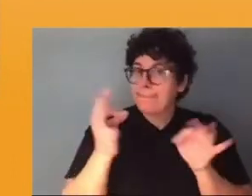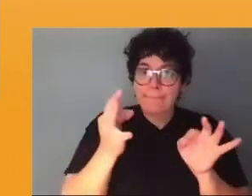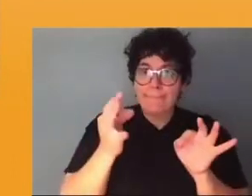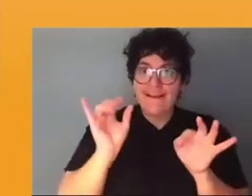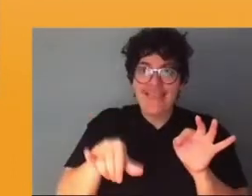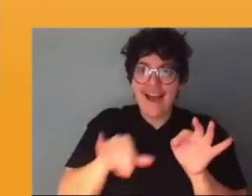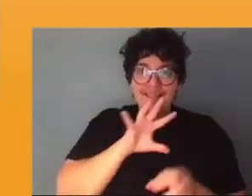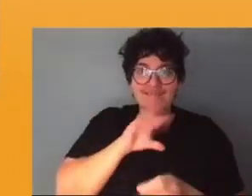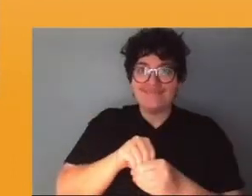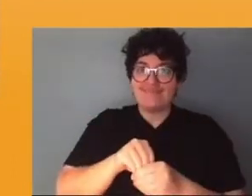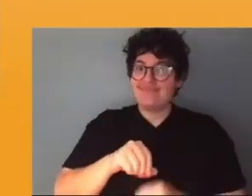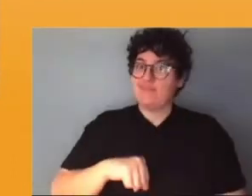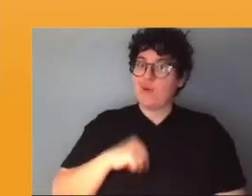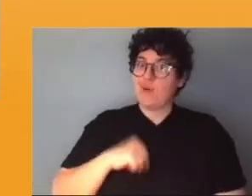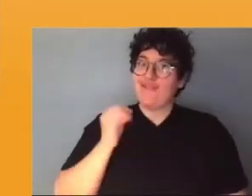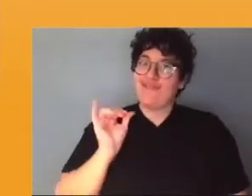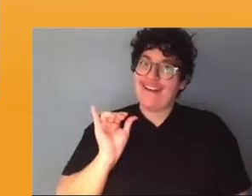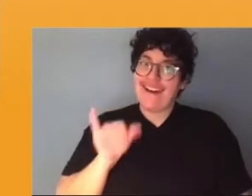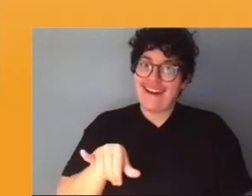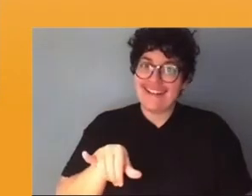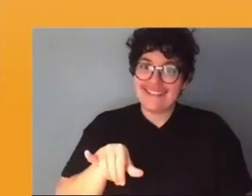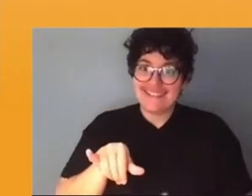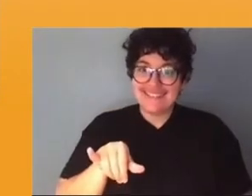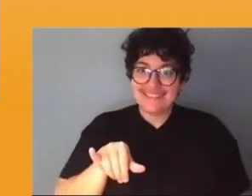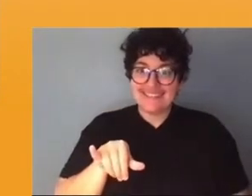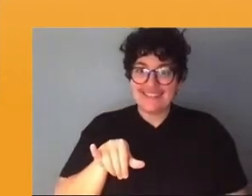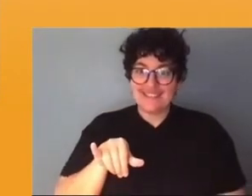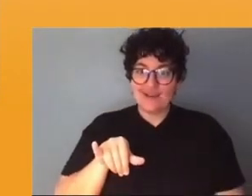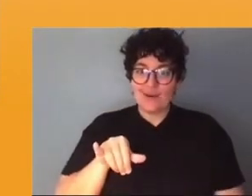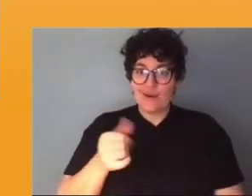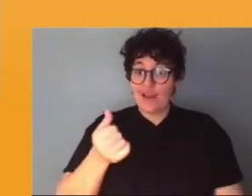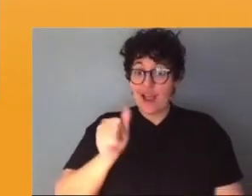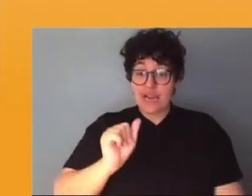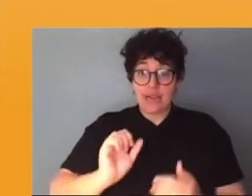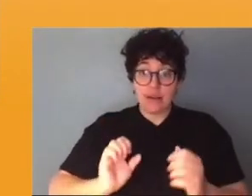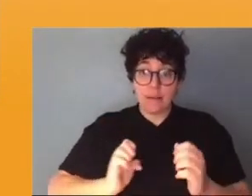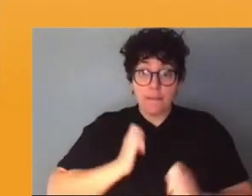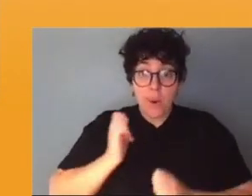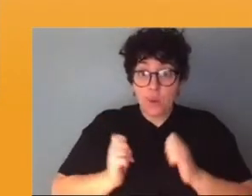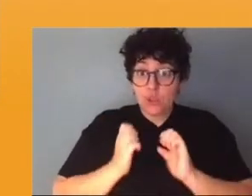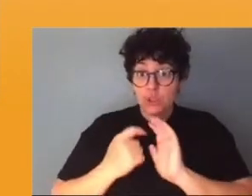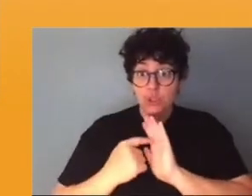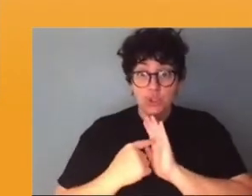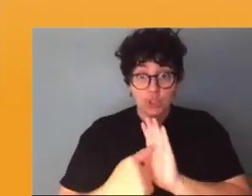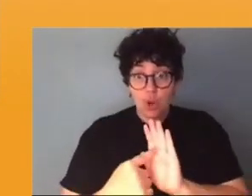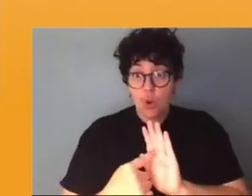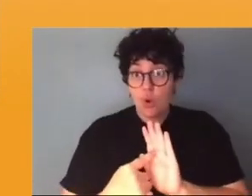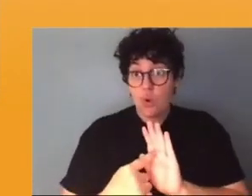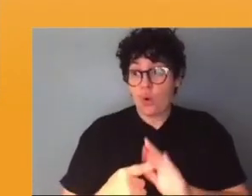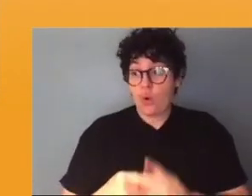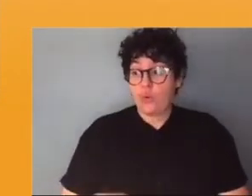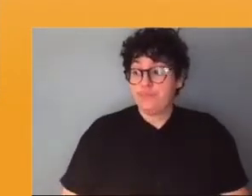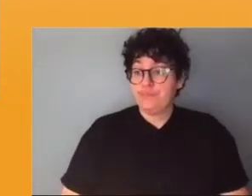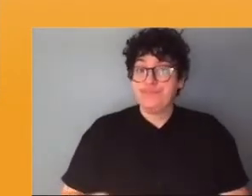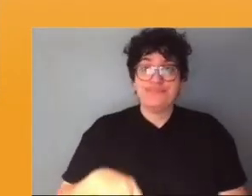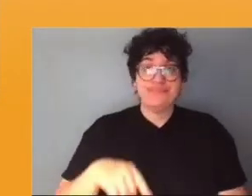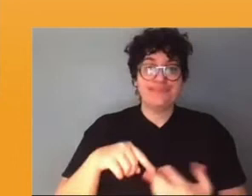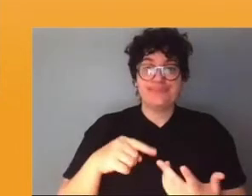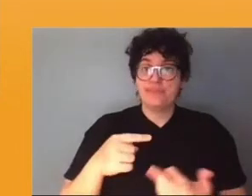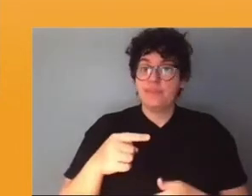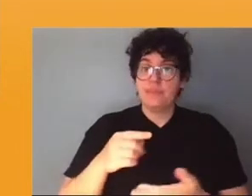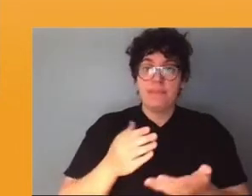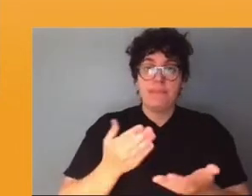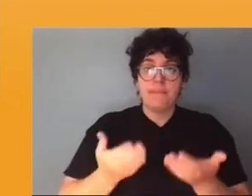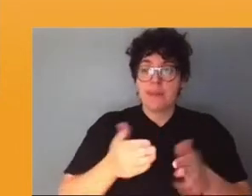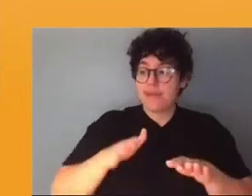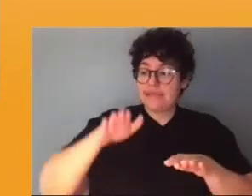Y lo inmediato de cualquier emoción que se demuestra, ya sea que sea pisar en el suelo